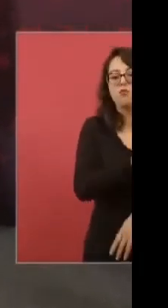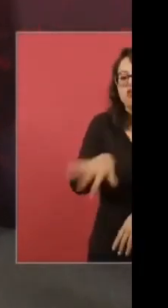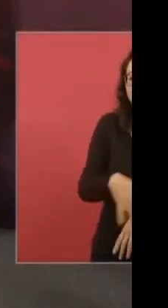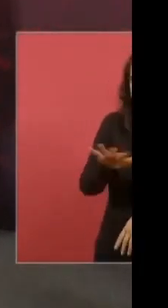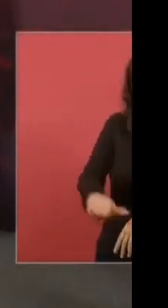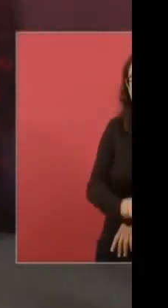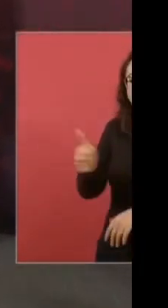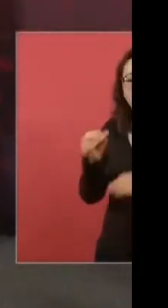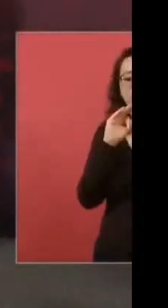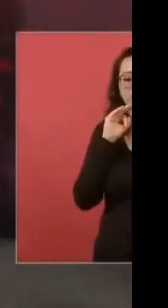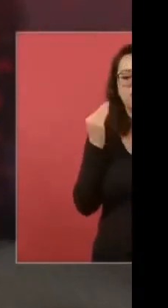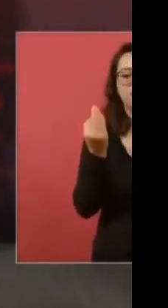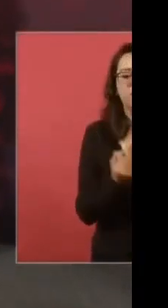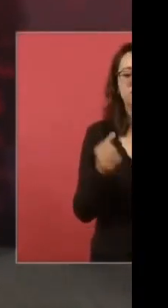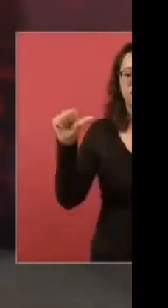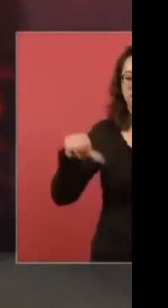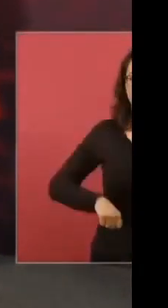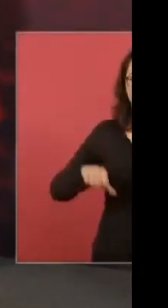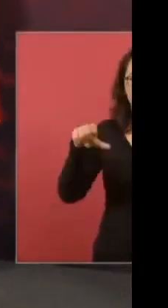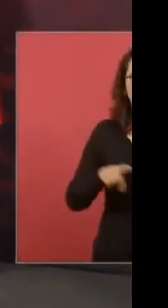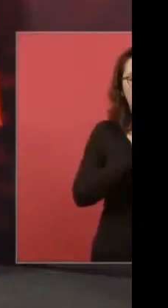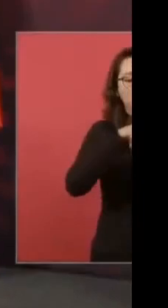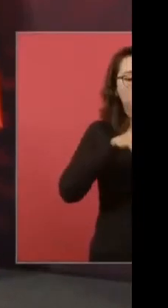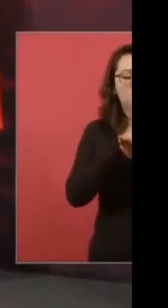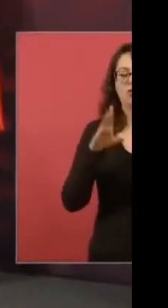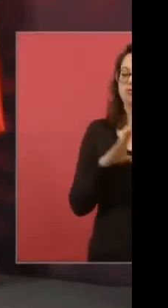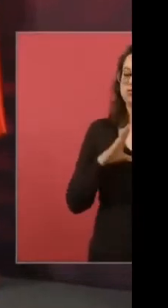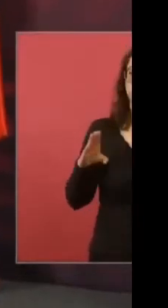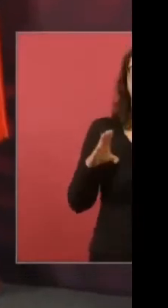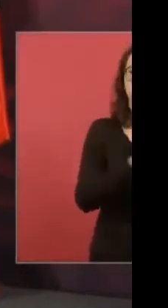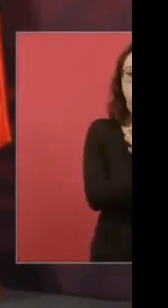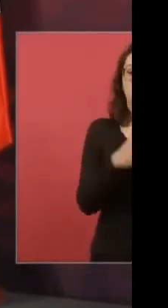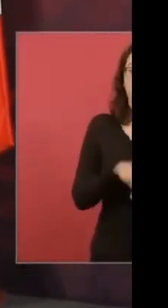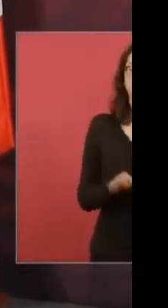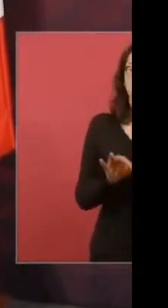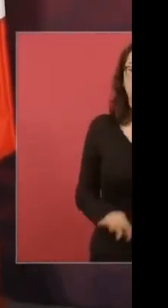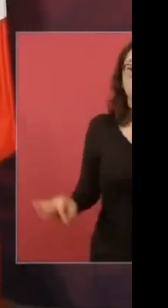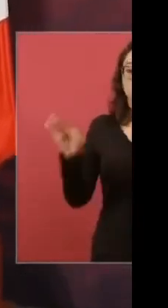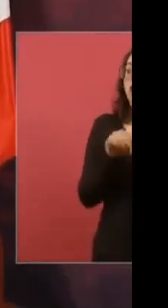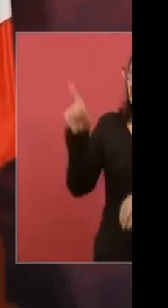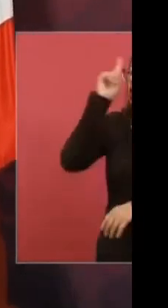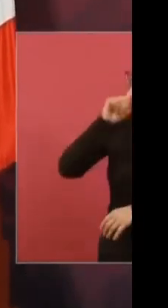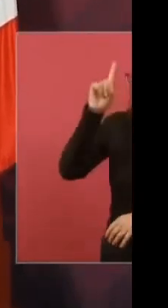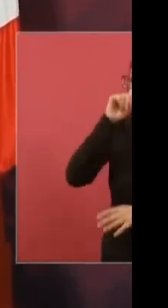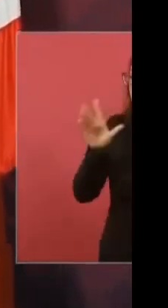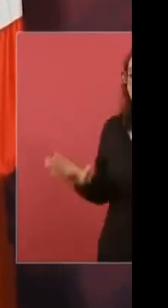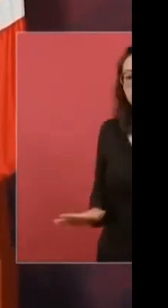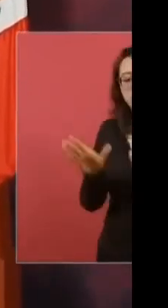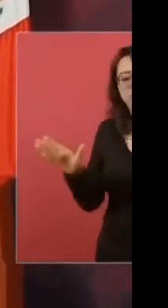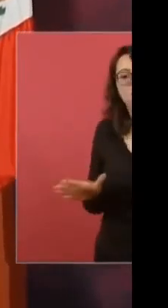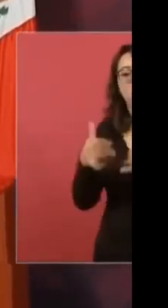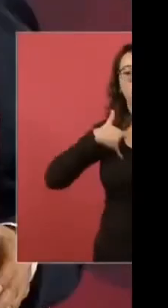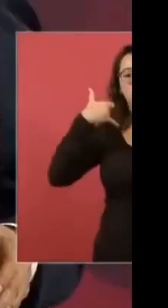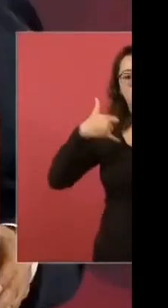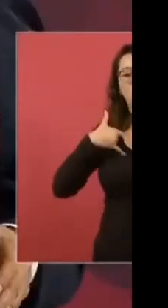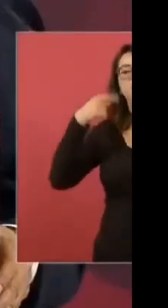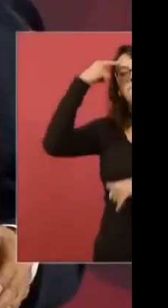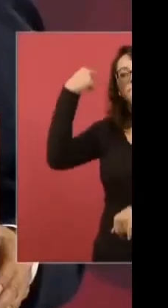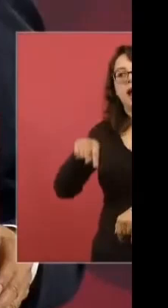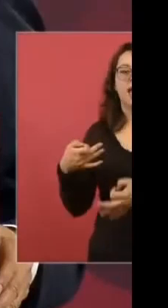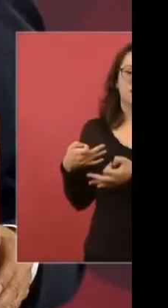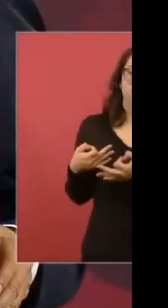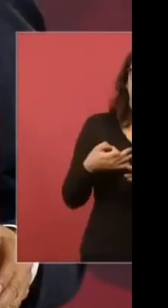grupos diversos se encargan de hacer lo que ellos Aparentemente le llaman limpias pero